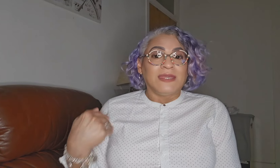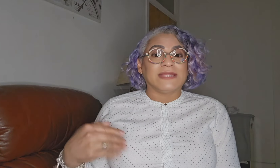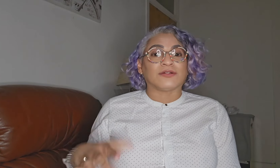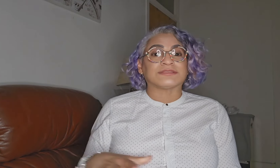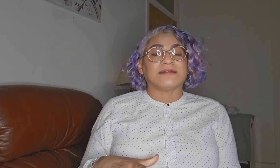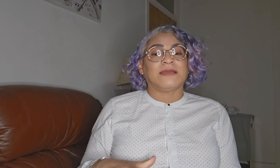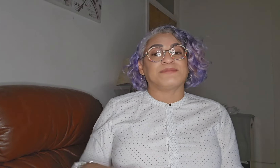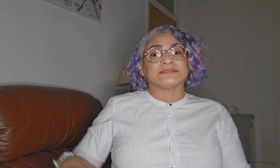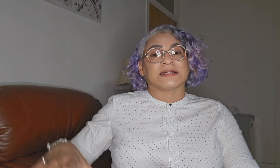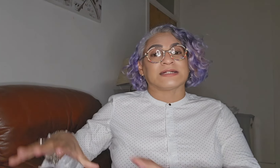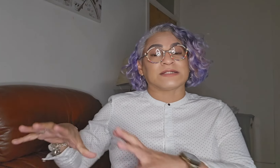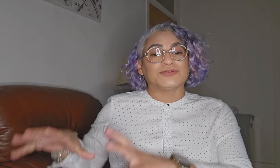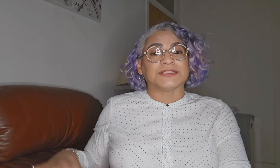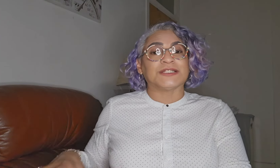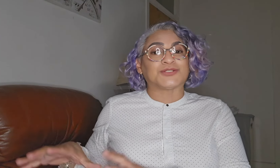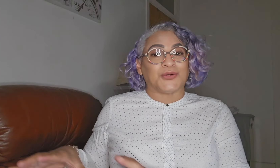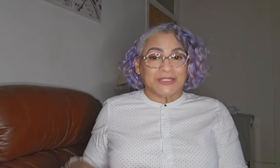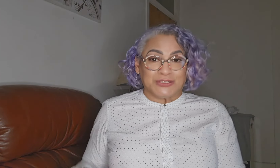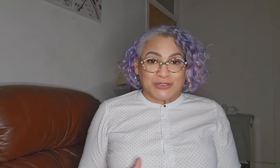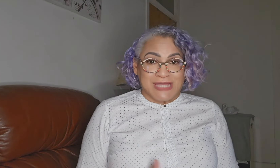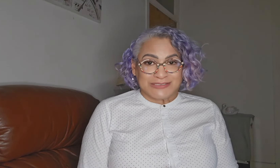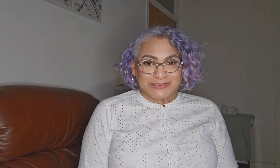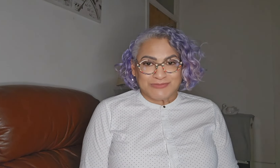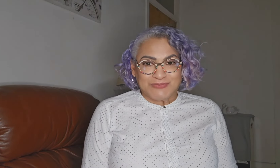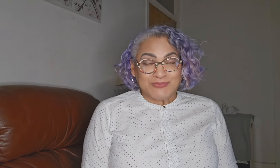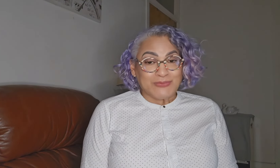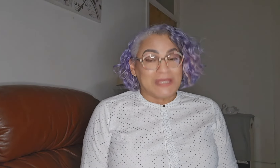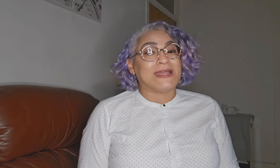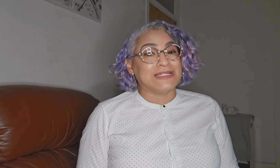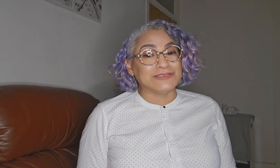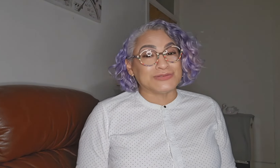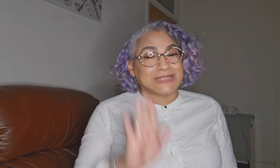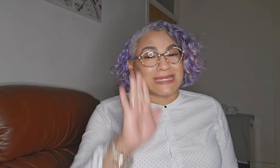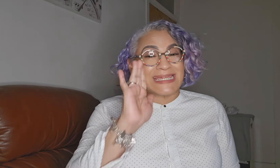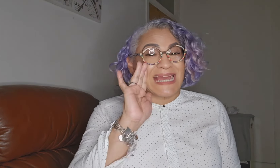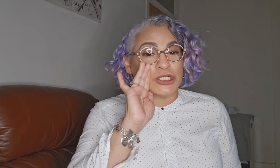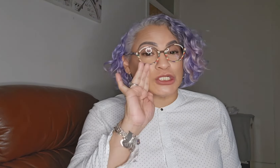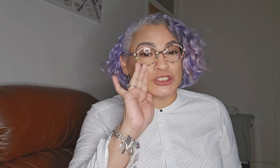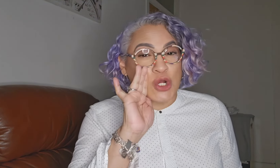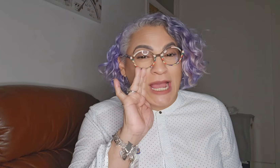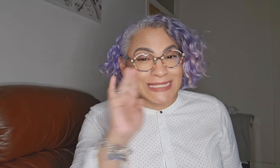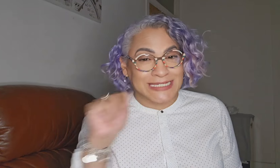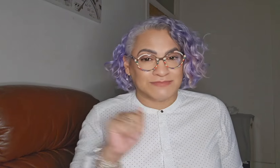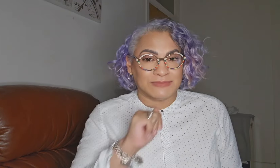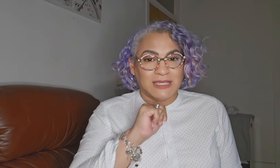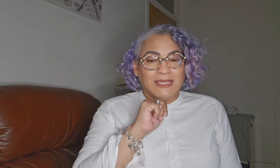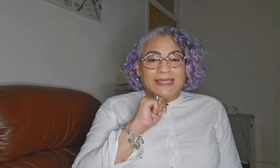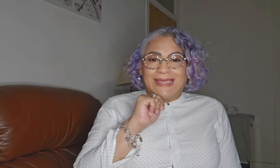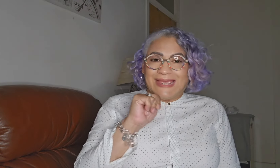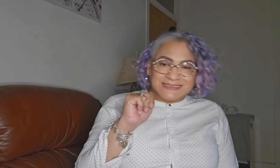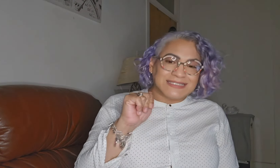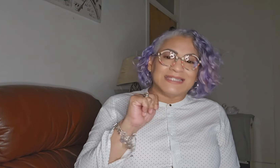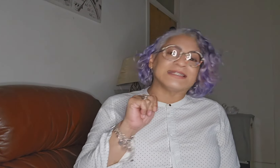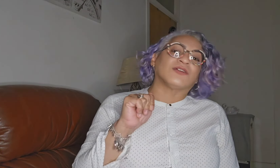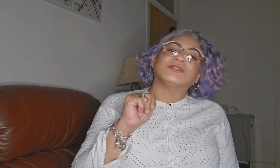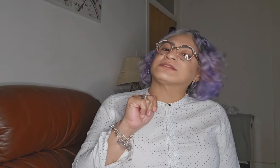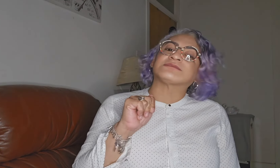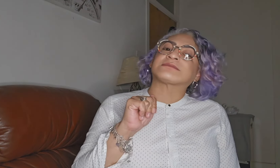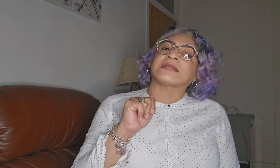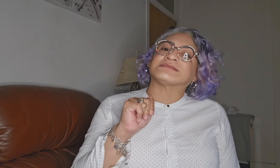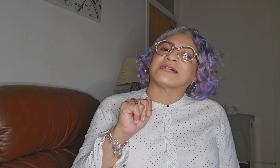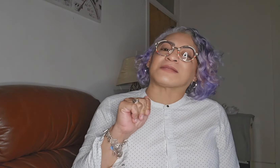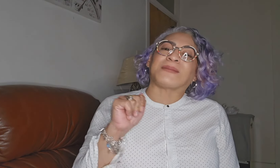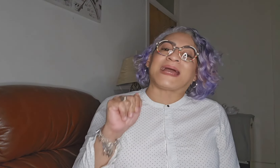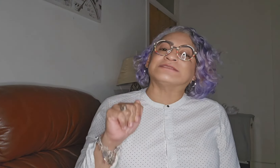espaldas, entonces empiezan a relucir todos estos casos. Imagínense ustedes Carlos Ocarí. Ese tiene que